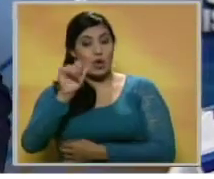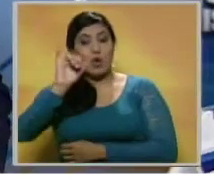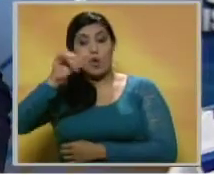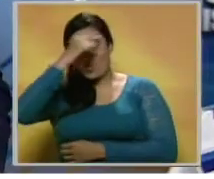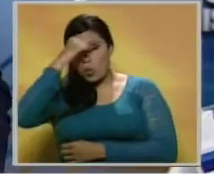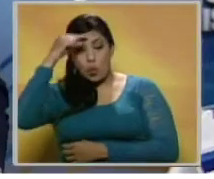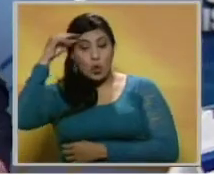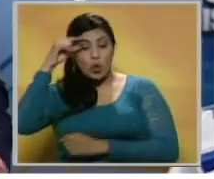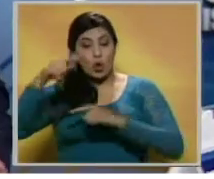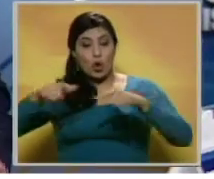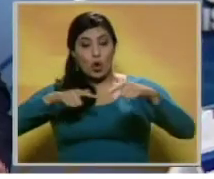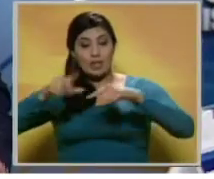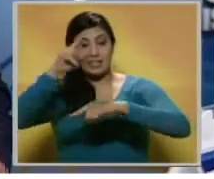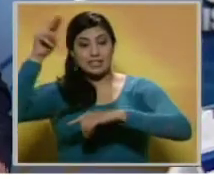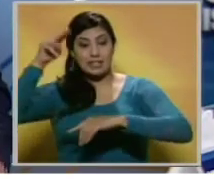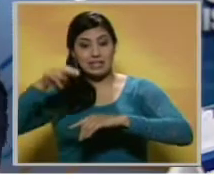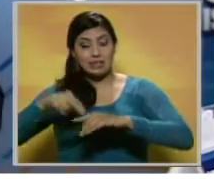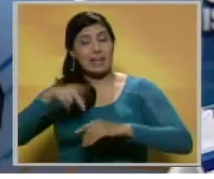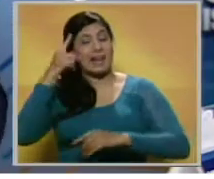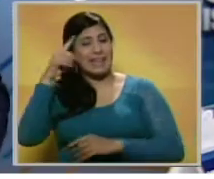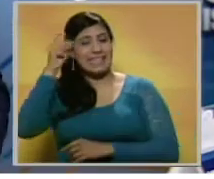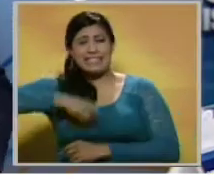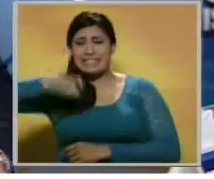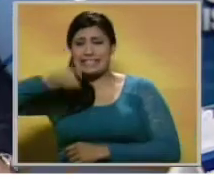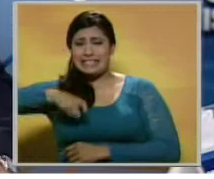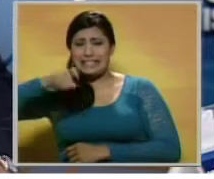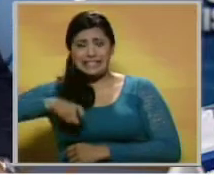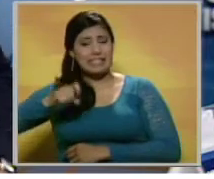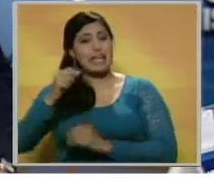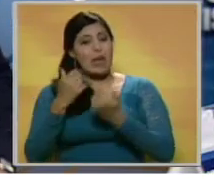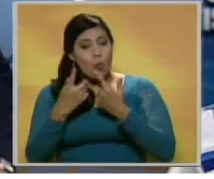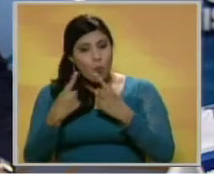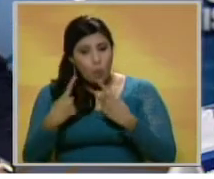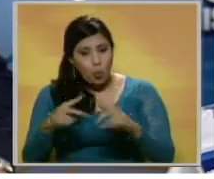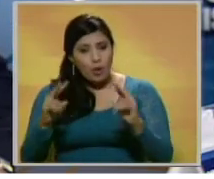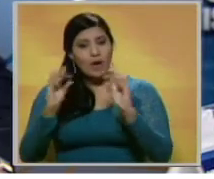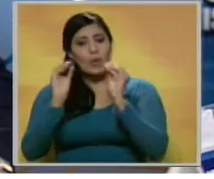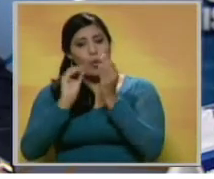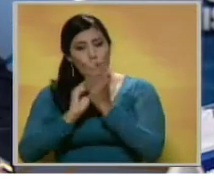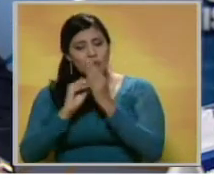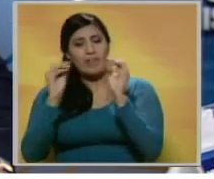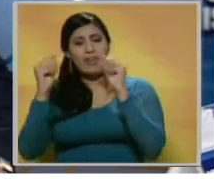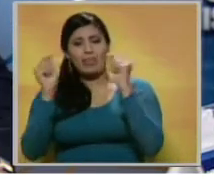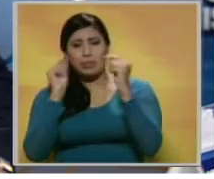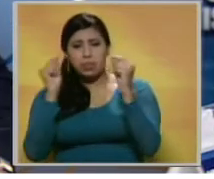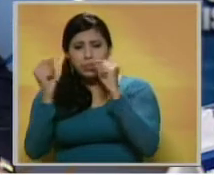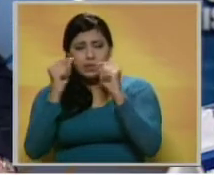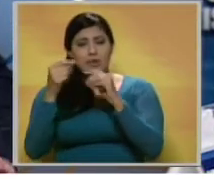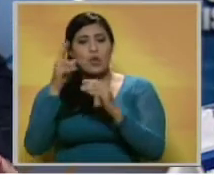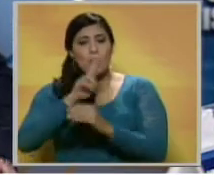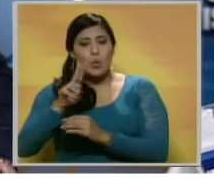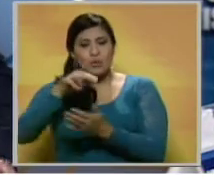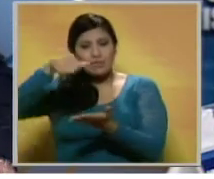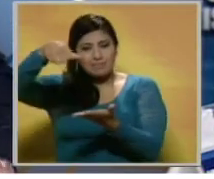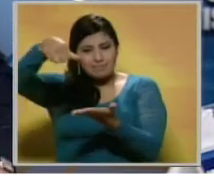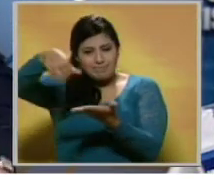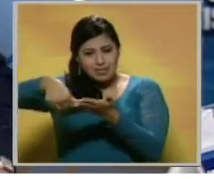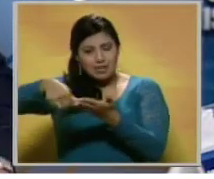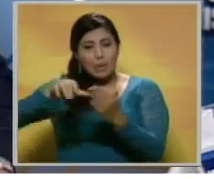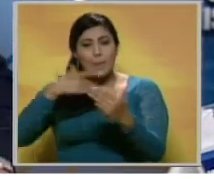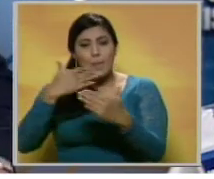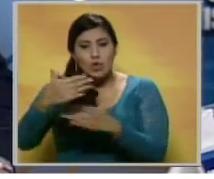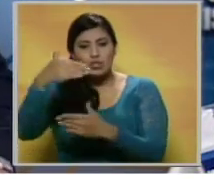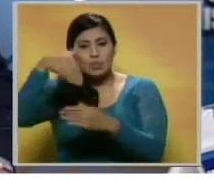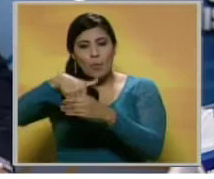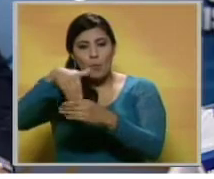Borges, coordinador nacional de Primero Justicia, considera necesario abrir un debate nacional sobre la utilización de la tarjeta única para las